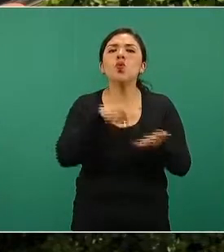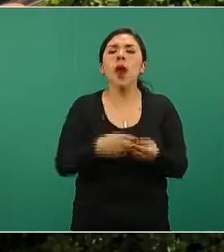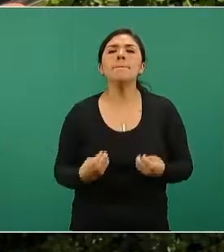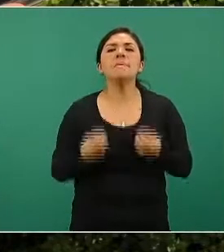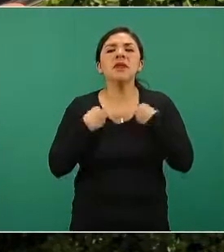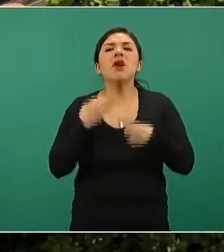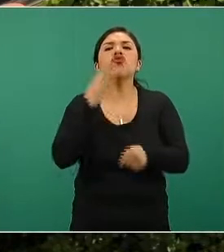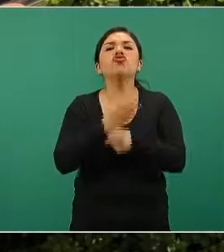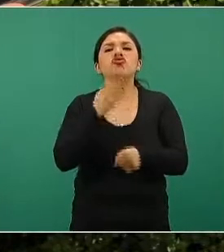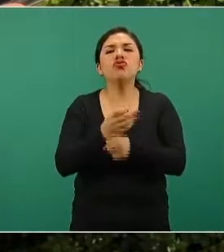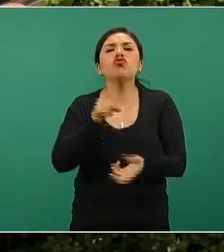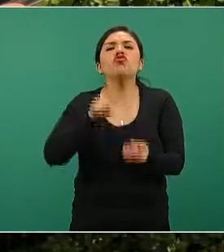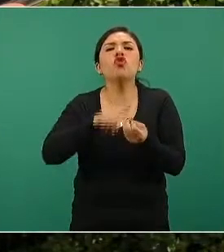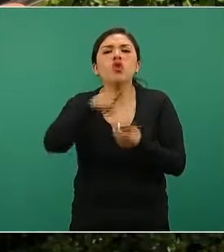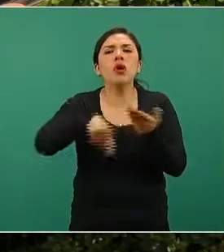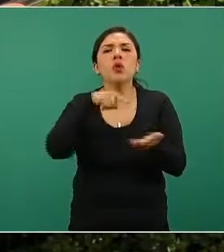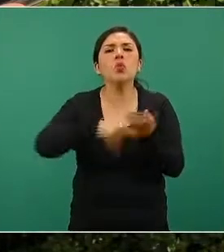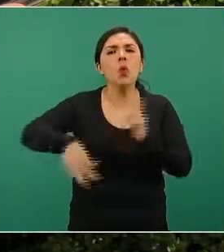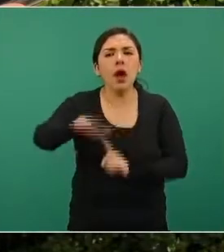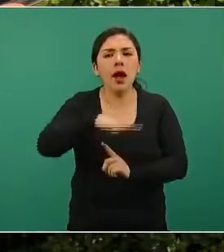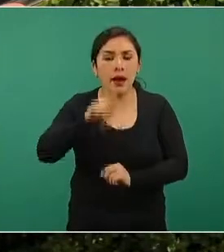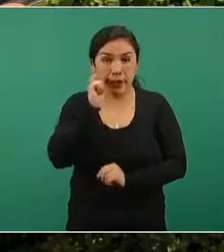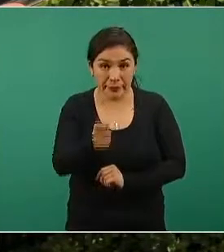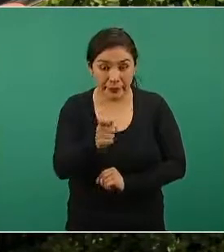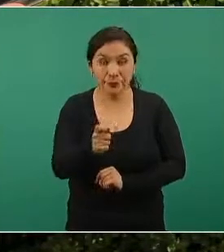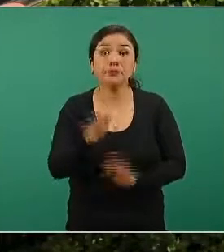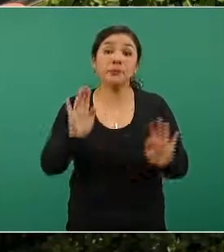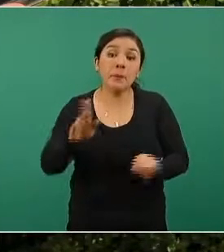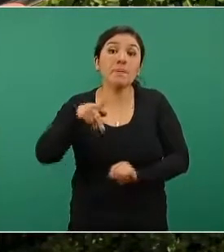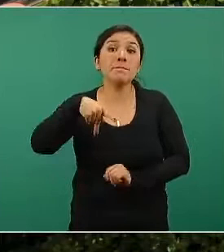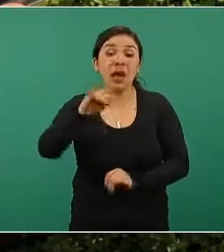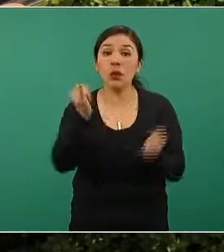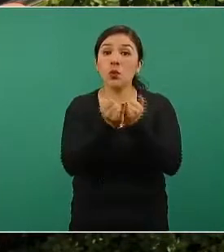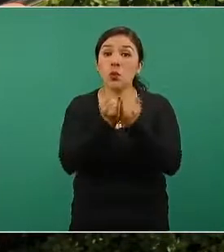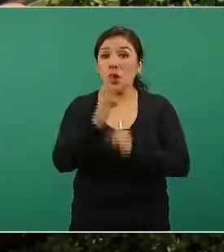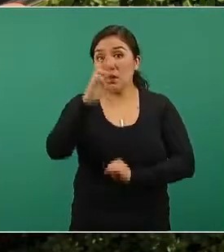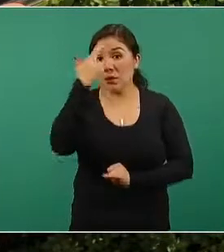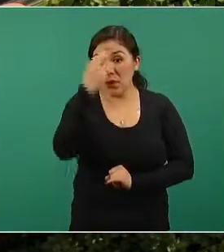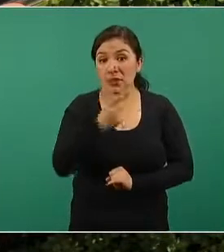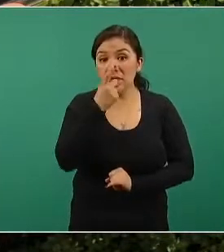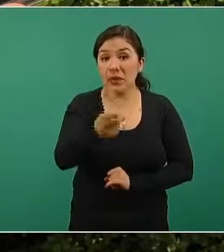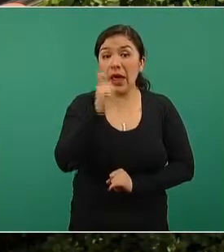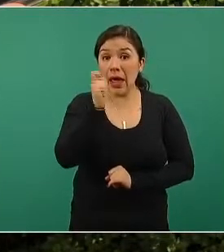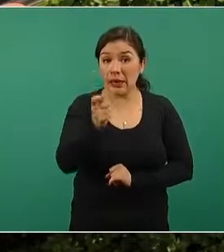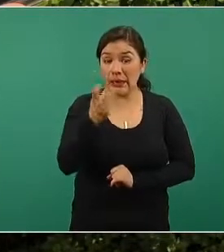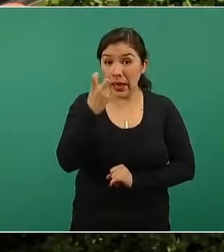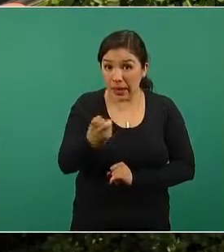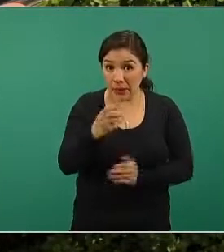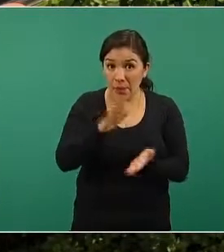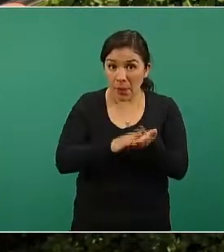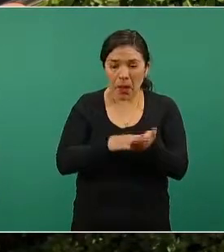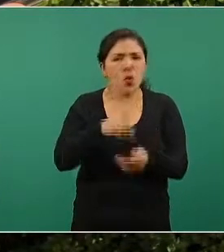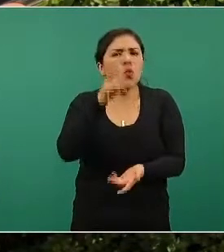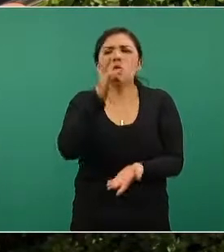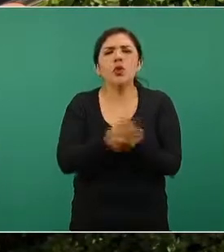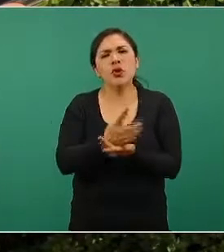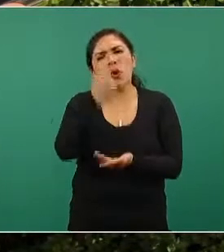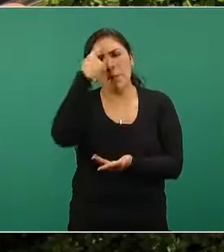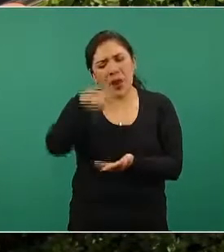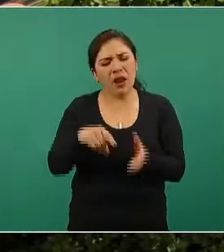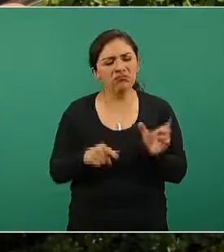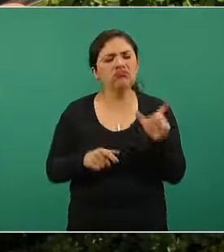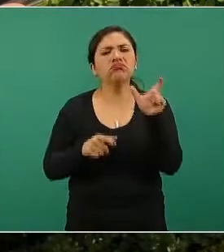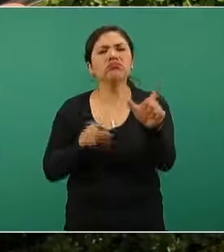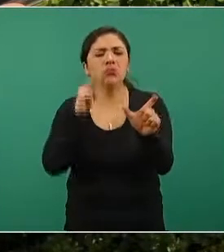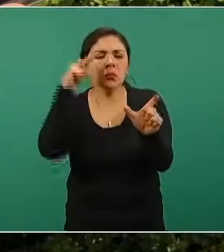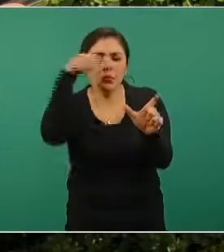cual actualmente están viviendo. Pero también les recordamos que estos documentos se presentan solo para,